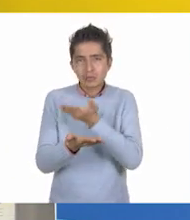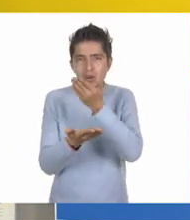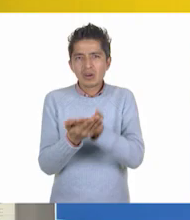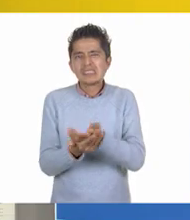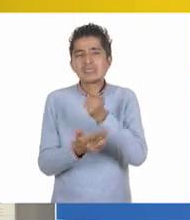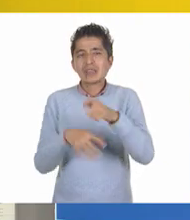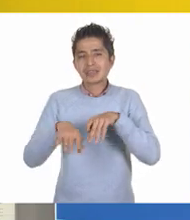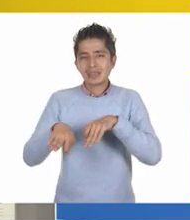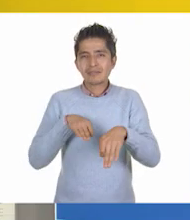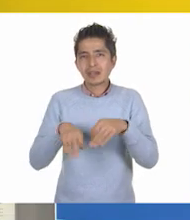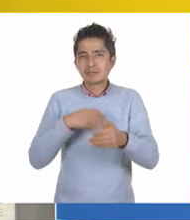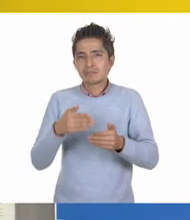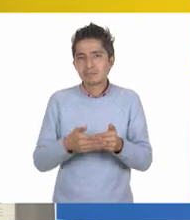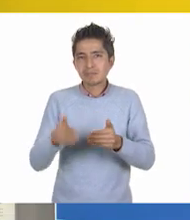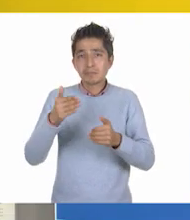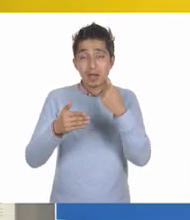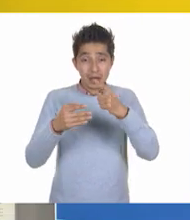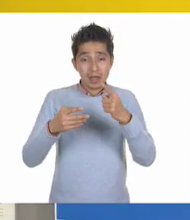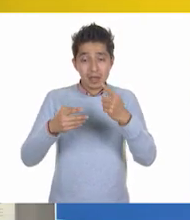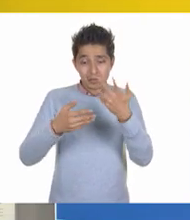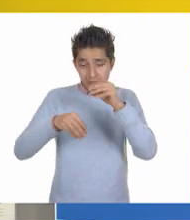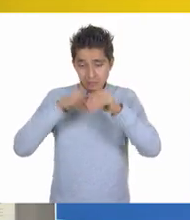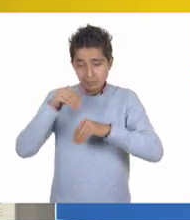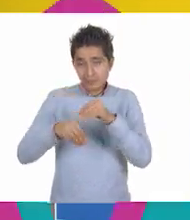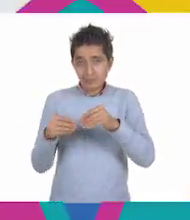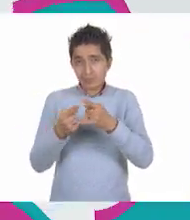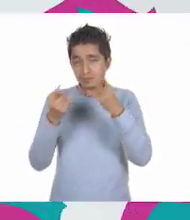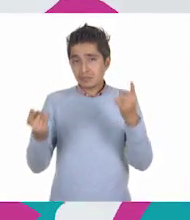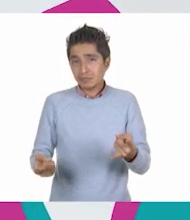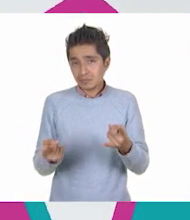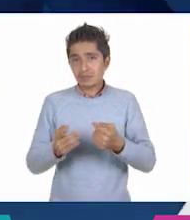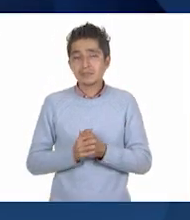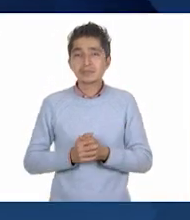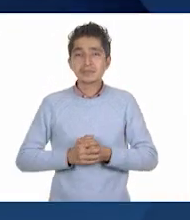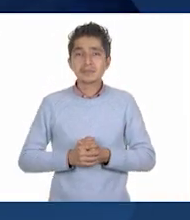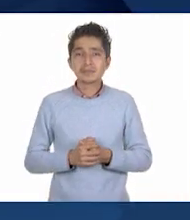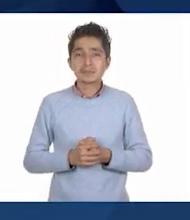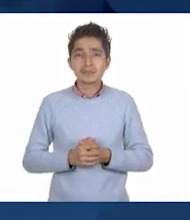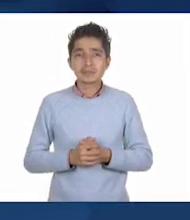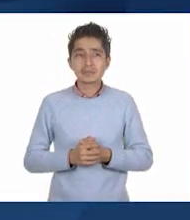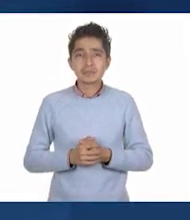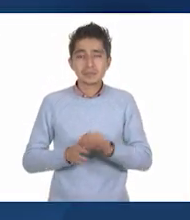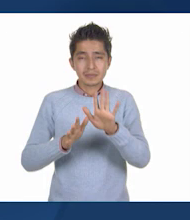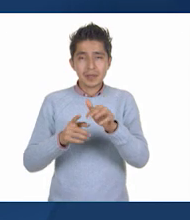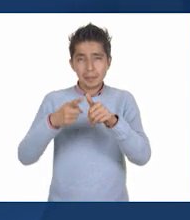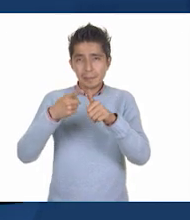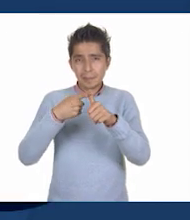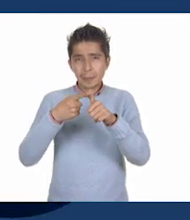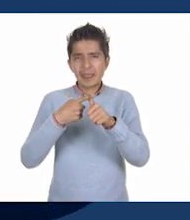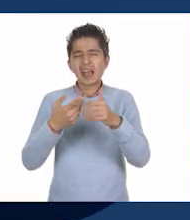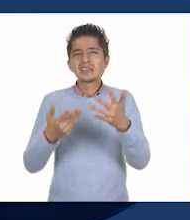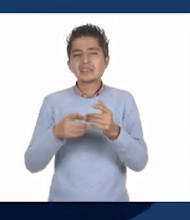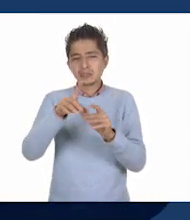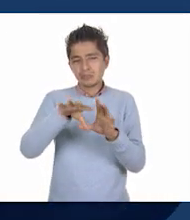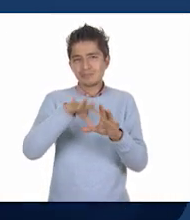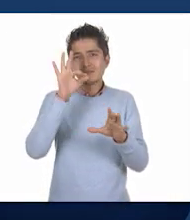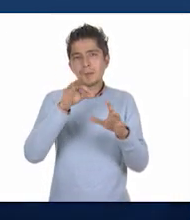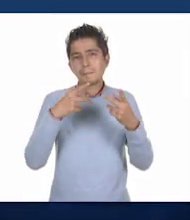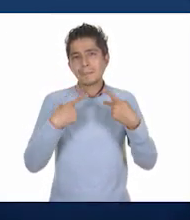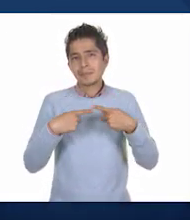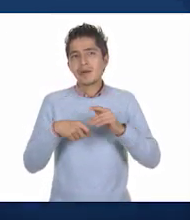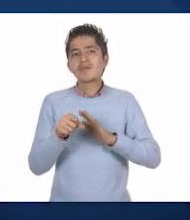ruta de trabajo para la producción de nuestro relato histórico. Lo primero es elegir el